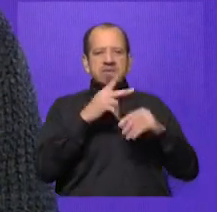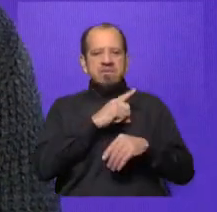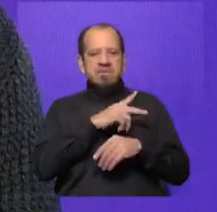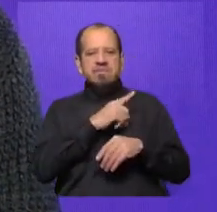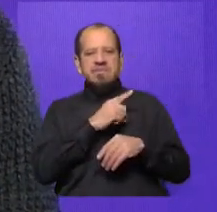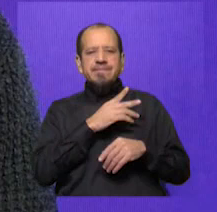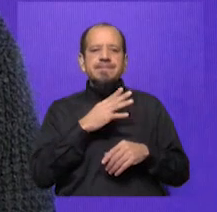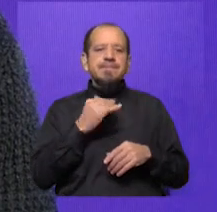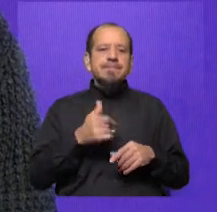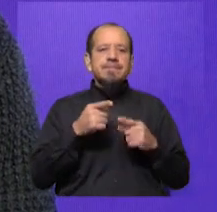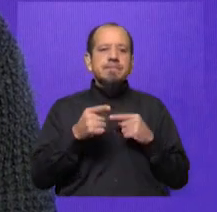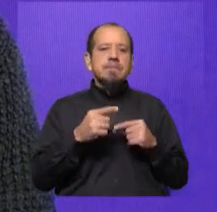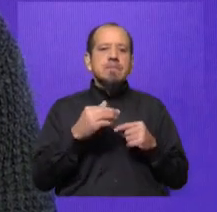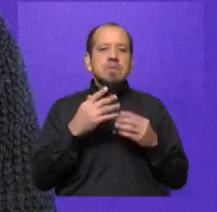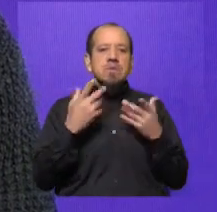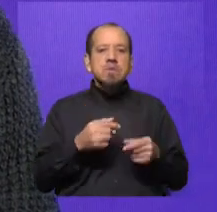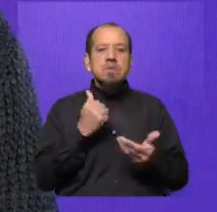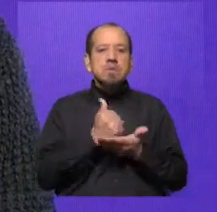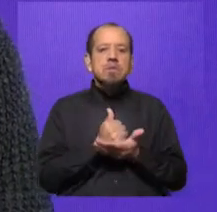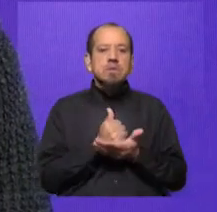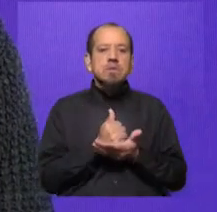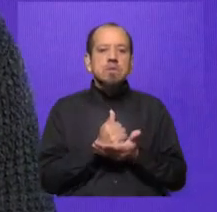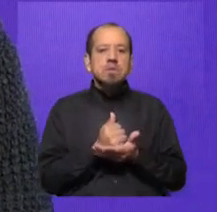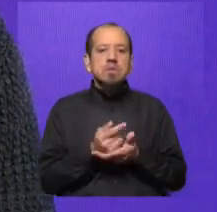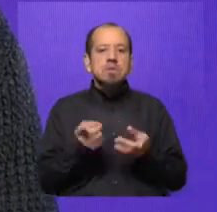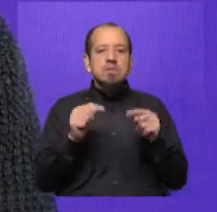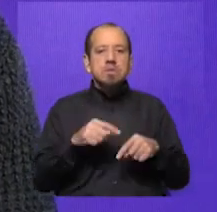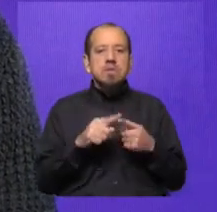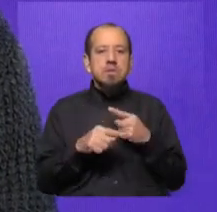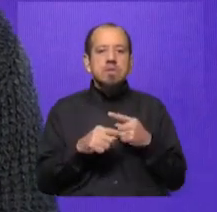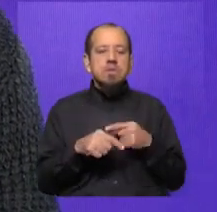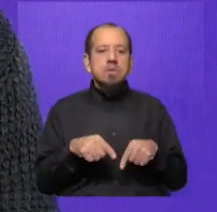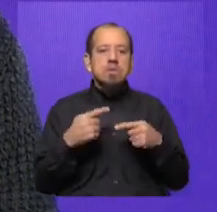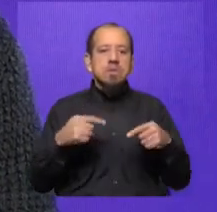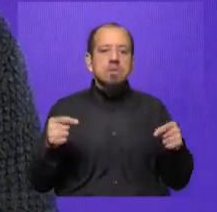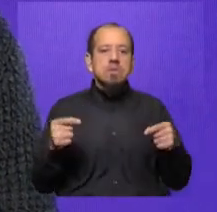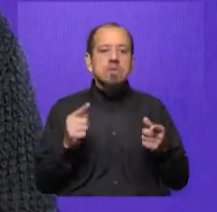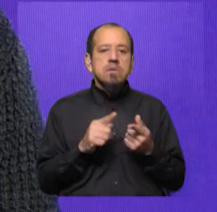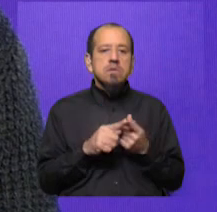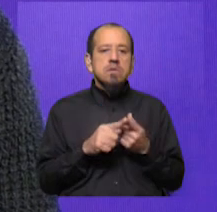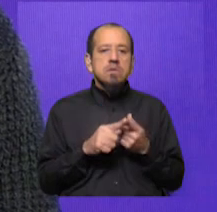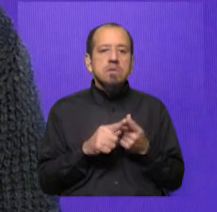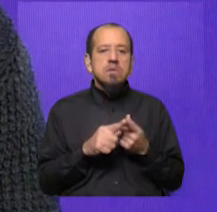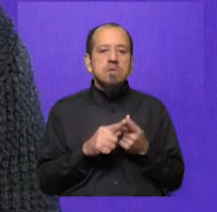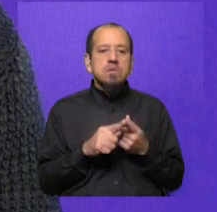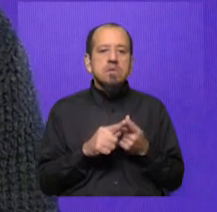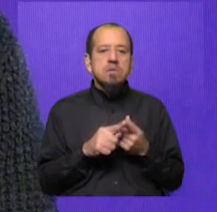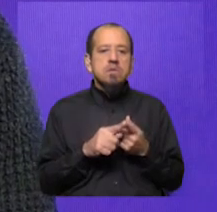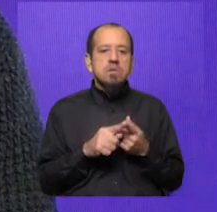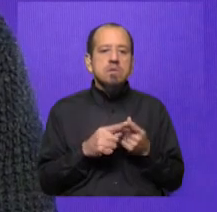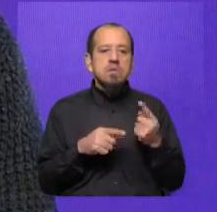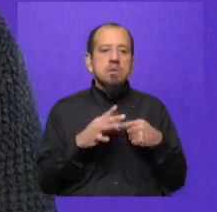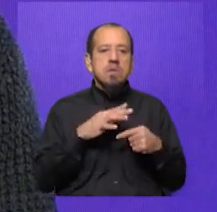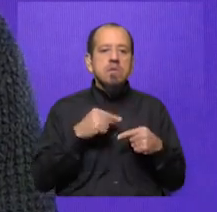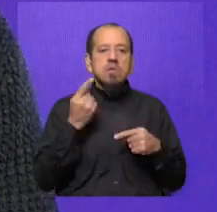te diga Che tengo un emprendimiento editorial me gustaría estar ahí no sé qué Sí fenómeno ese tipo de cosas sin duda